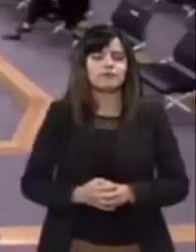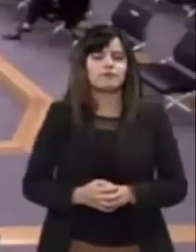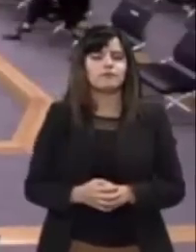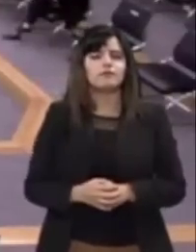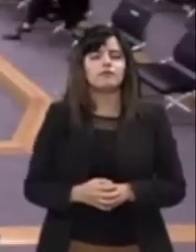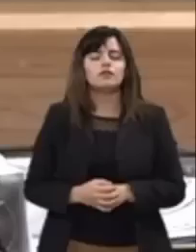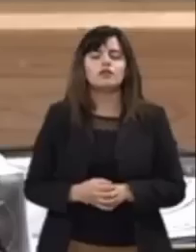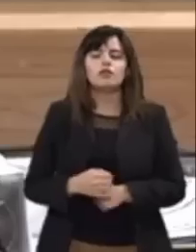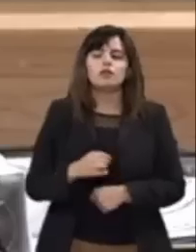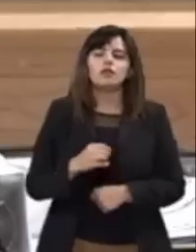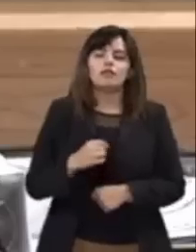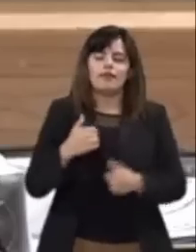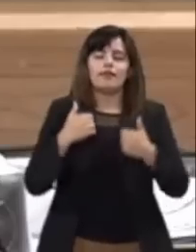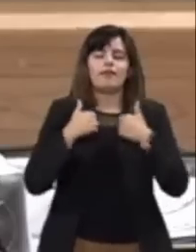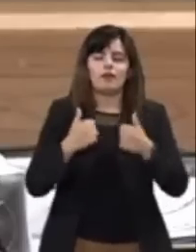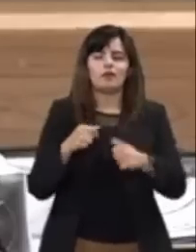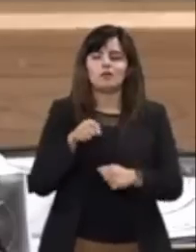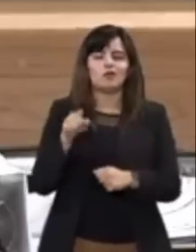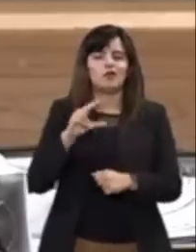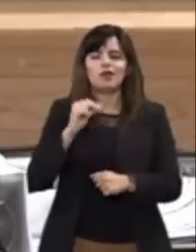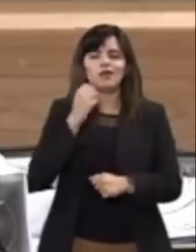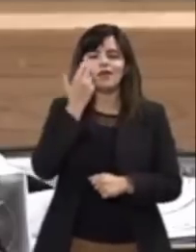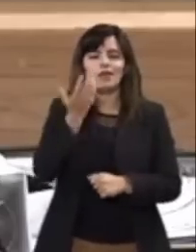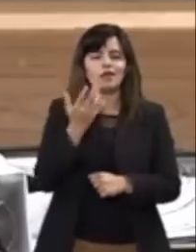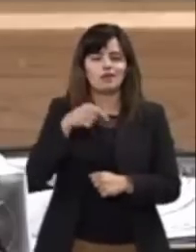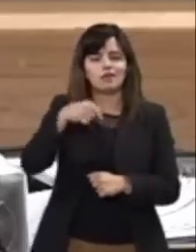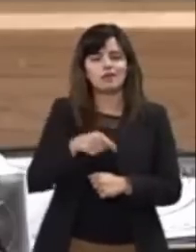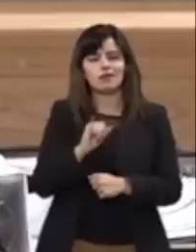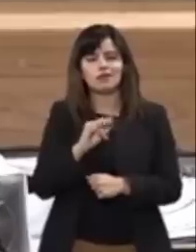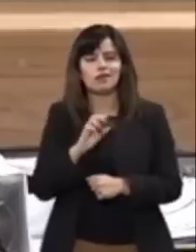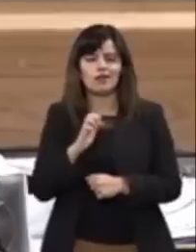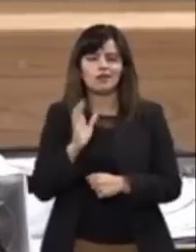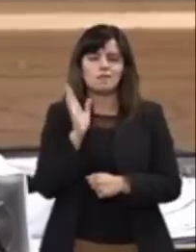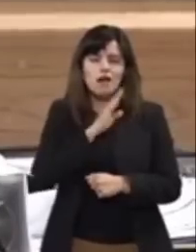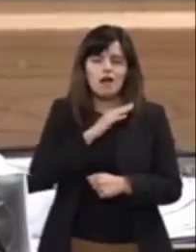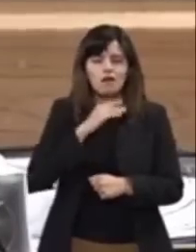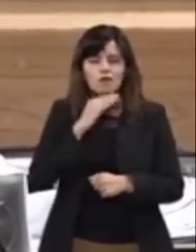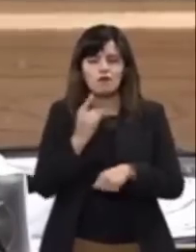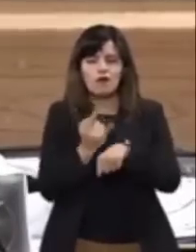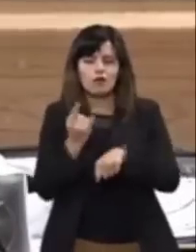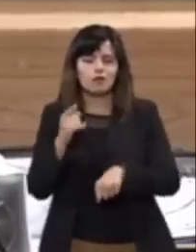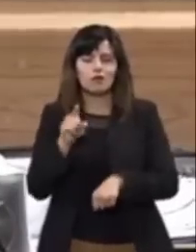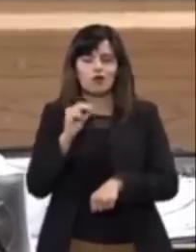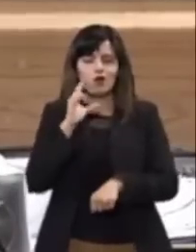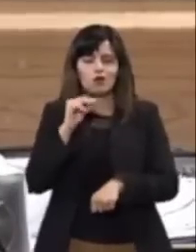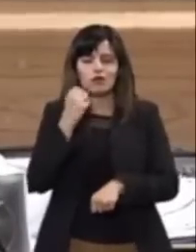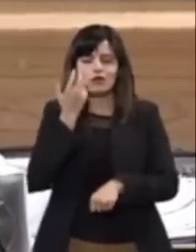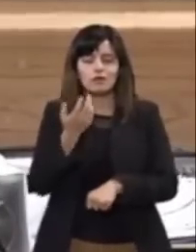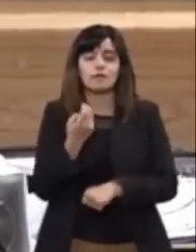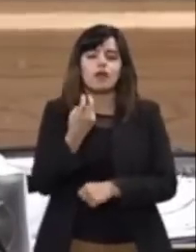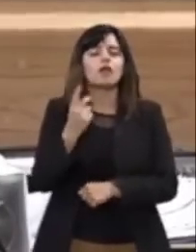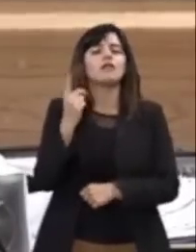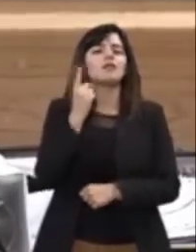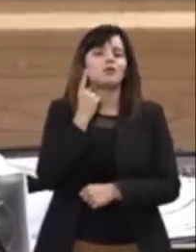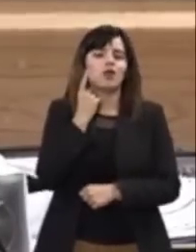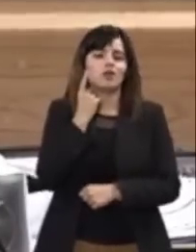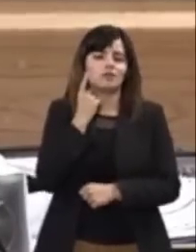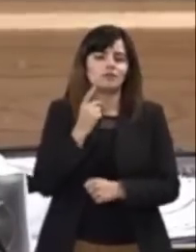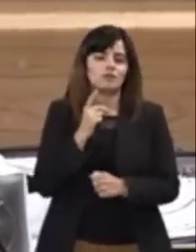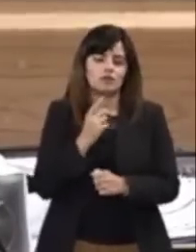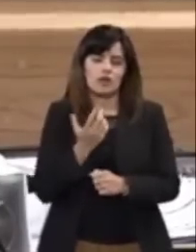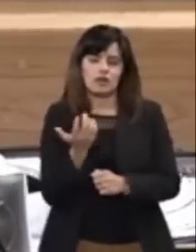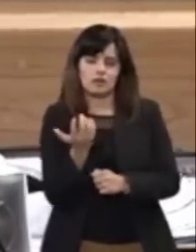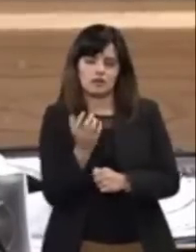Comprendo que no quiera que se conozca la corrupción del Instituto Nacional Electoral, presidente, pero por eso el legislador crea la Comisión de